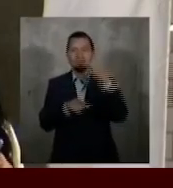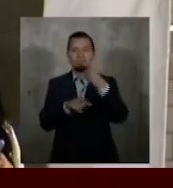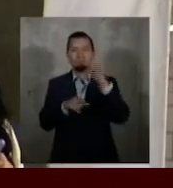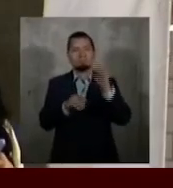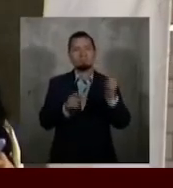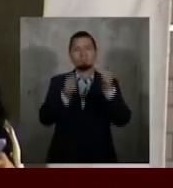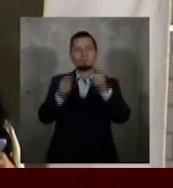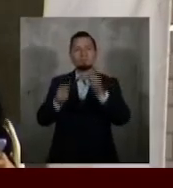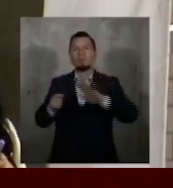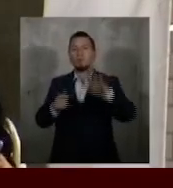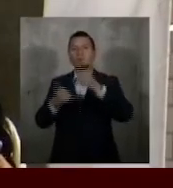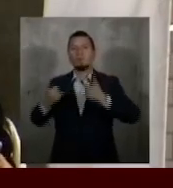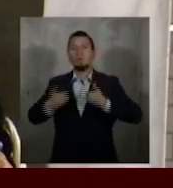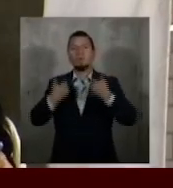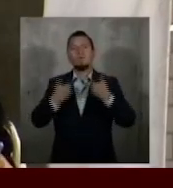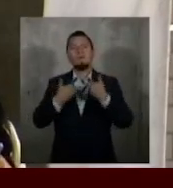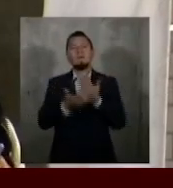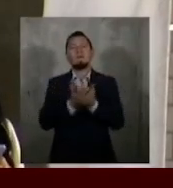profesores que estamos